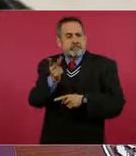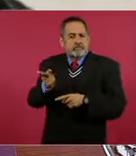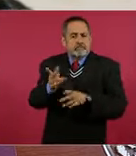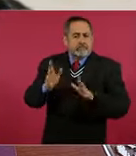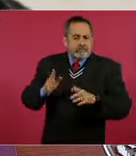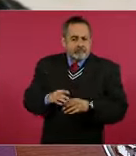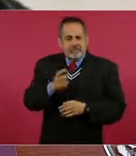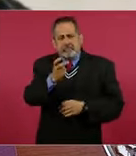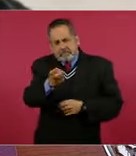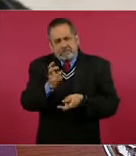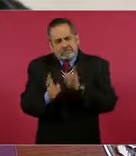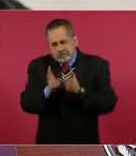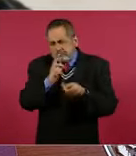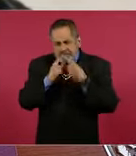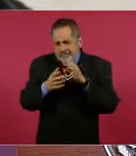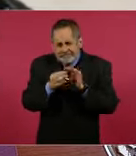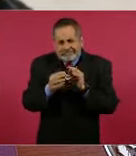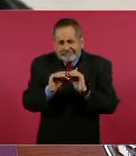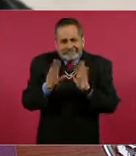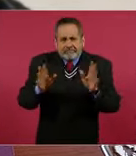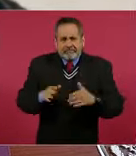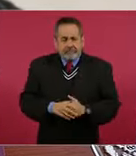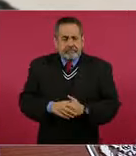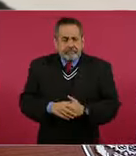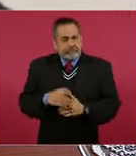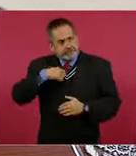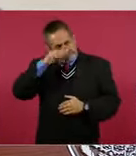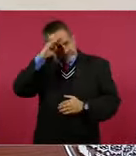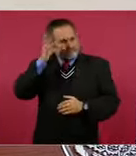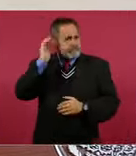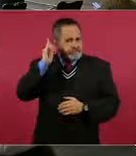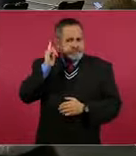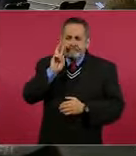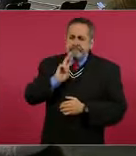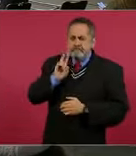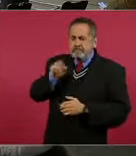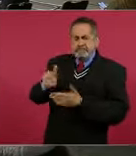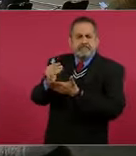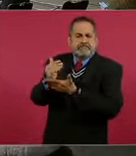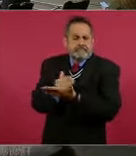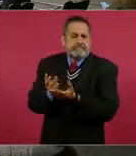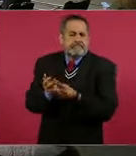De eso sí hablamos, o sea, vamos a procurar